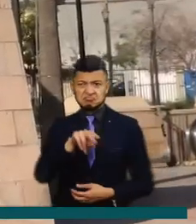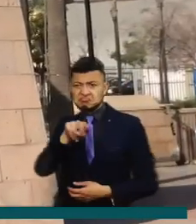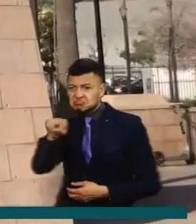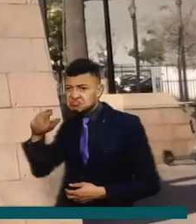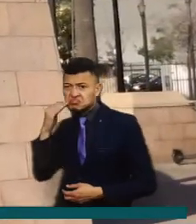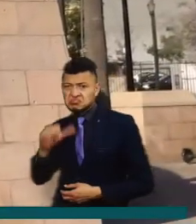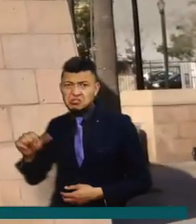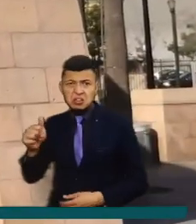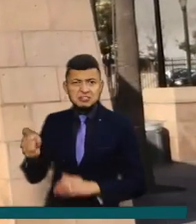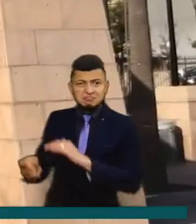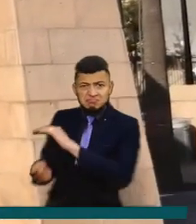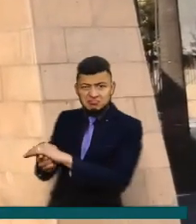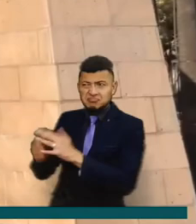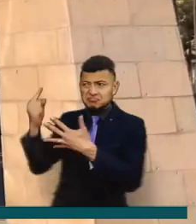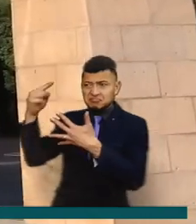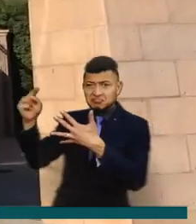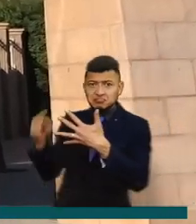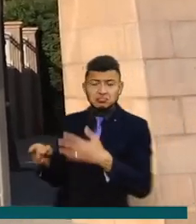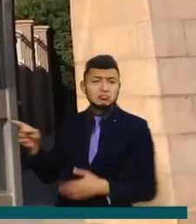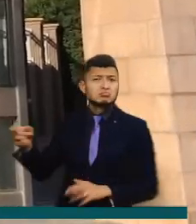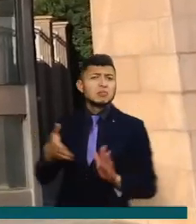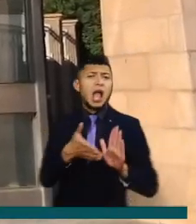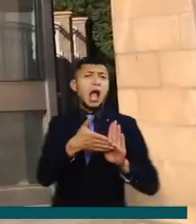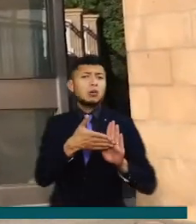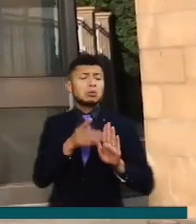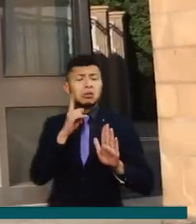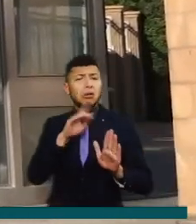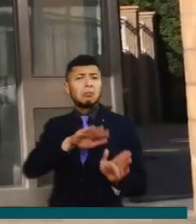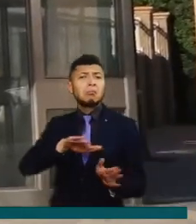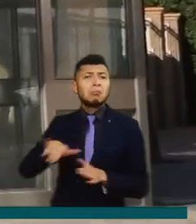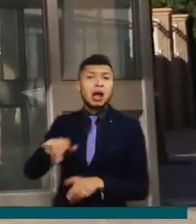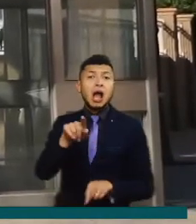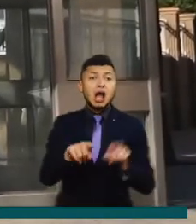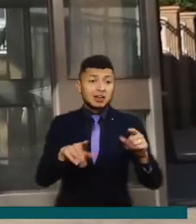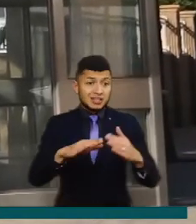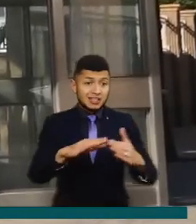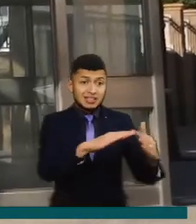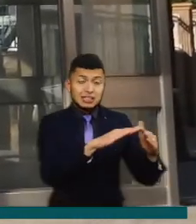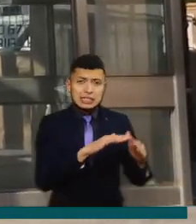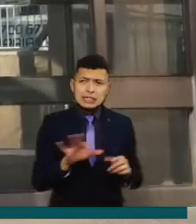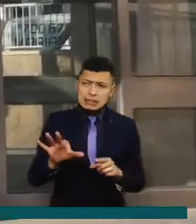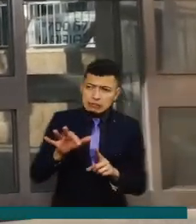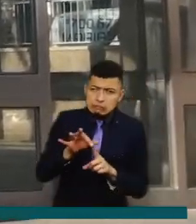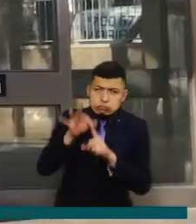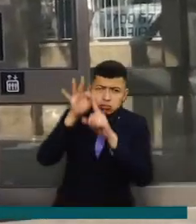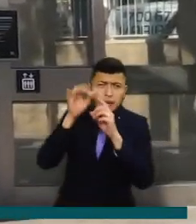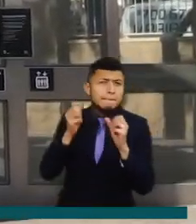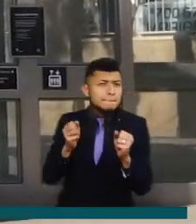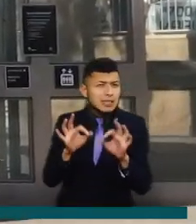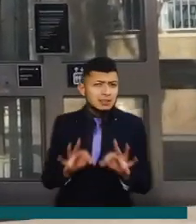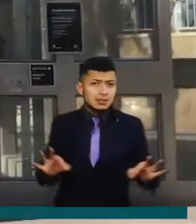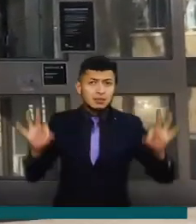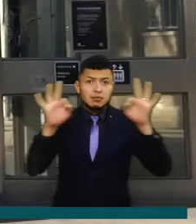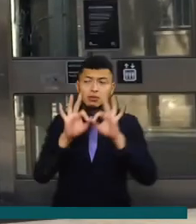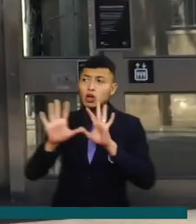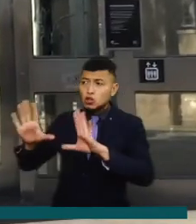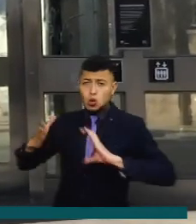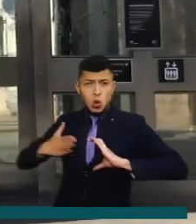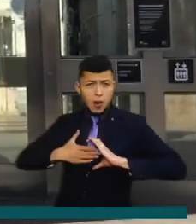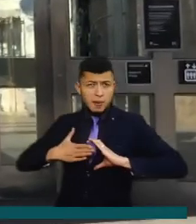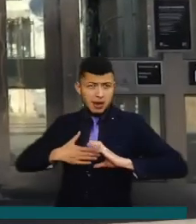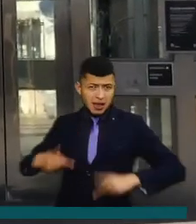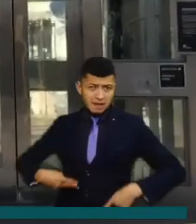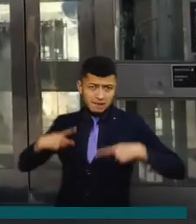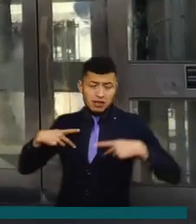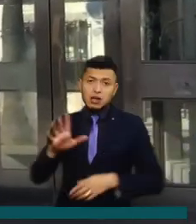infiel. Pero esos argumentos quedaron de lado cuando otros residentes destacaron que lo que importaba no era su vida privada, sino